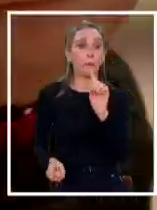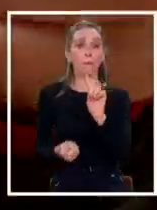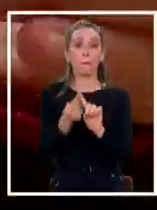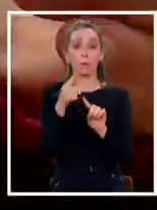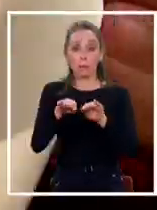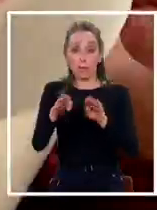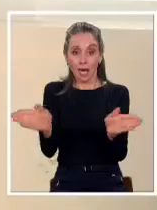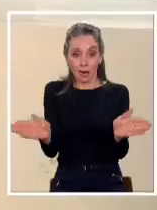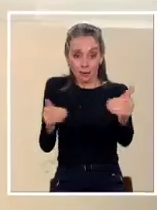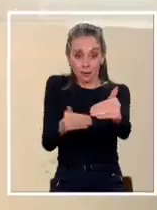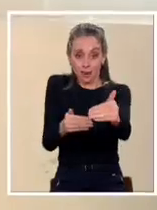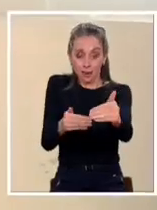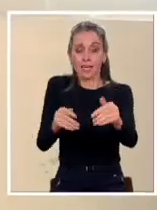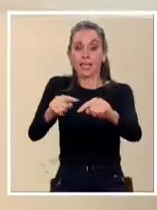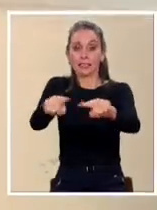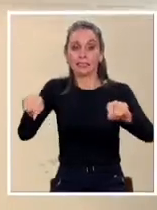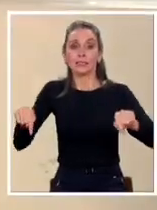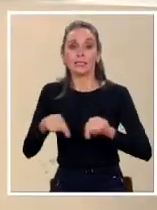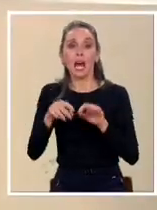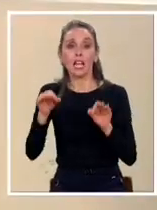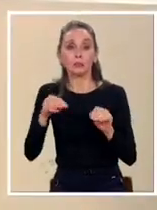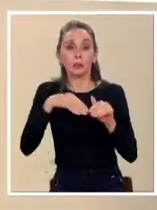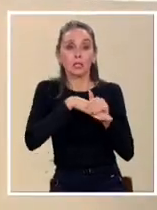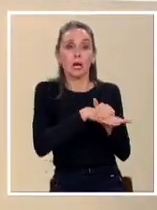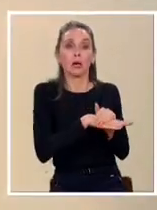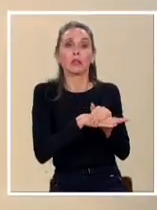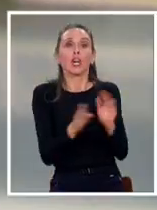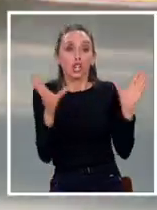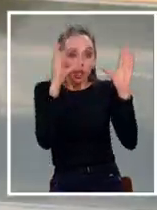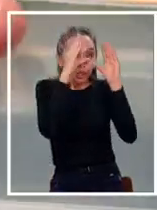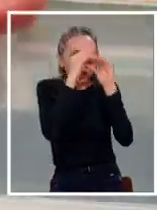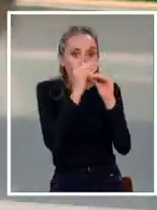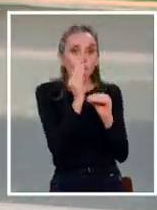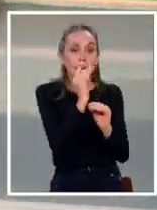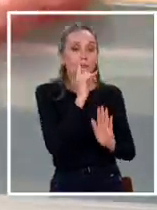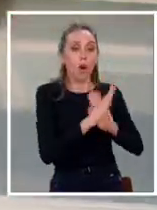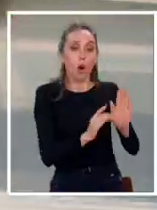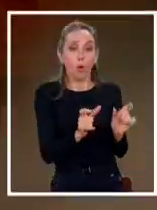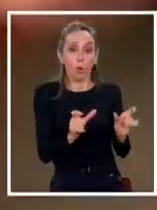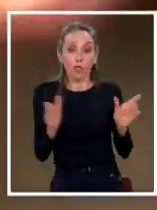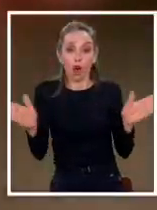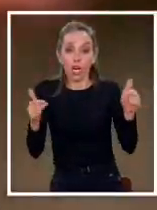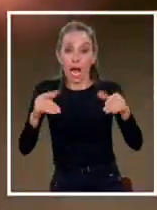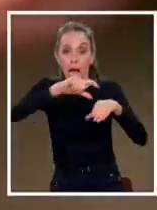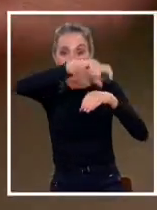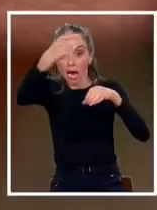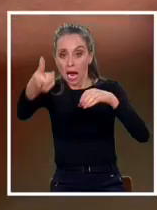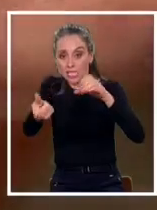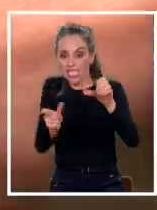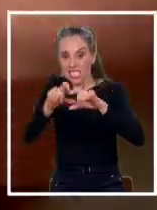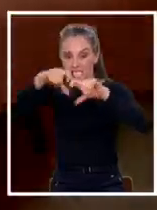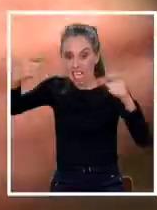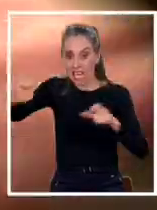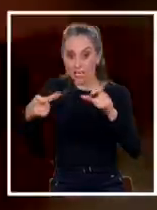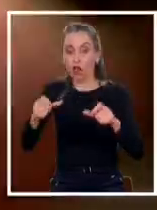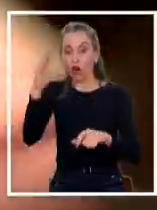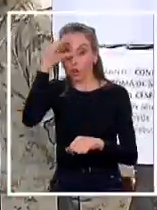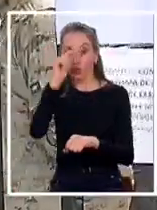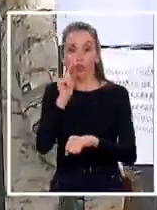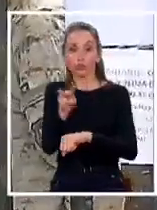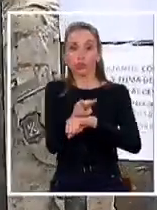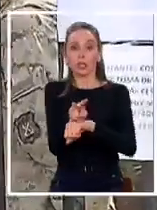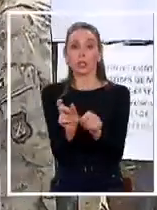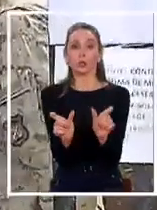Las urnas y las salas especiales en donde se resguardarán la noche del sábado serán selladas. Quienes actuarán como vigilantes